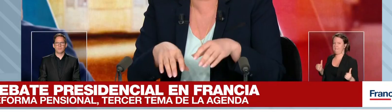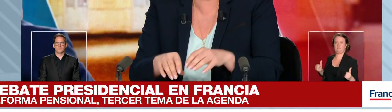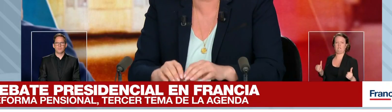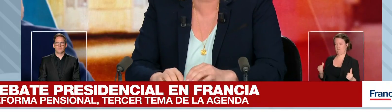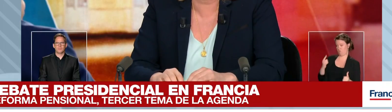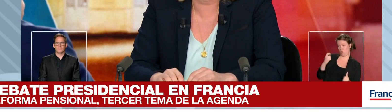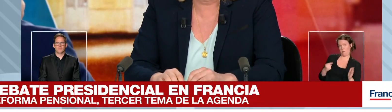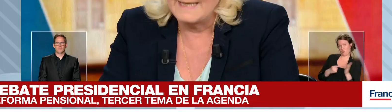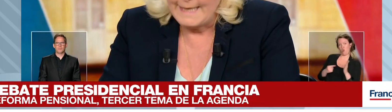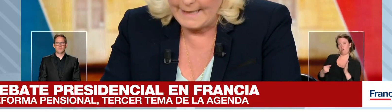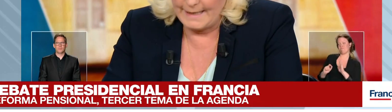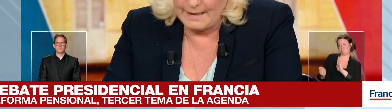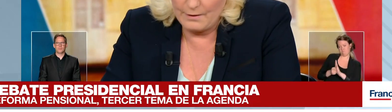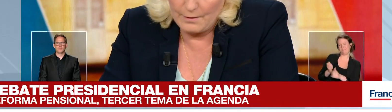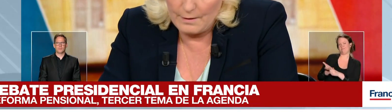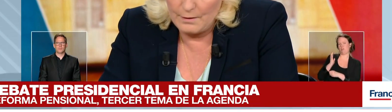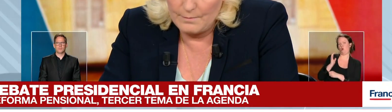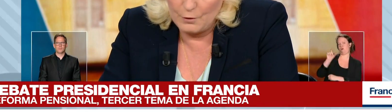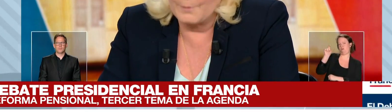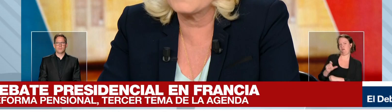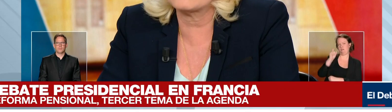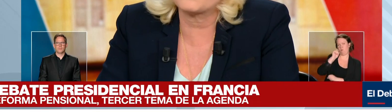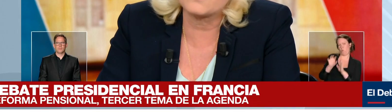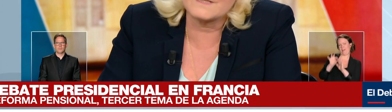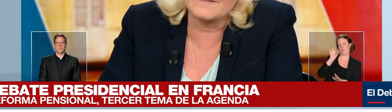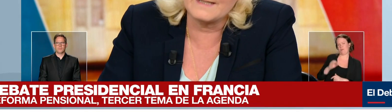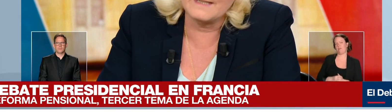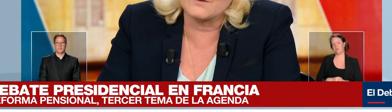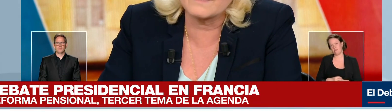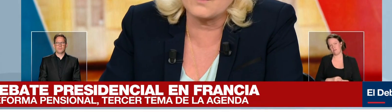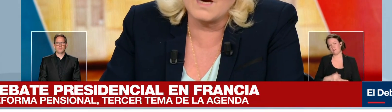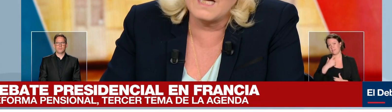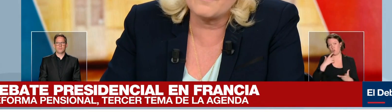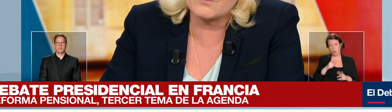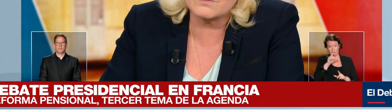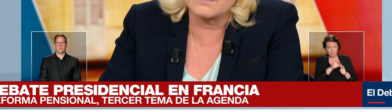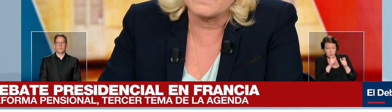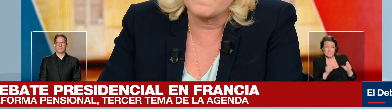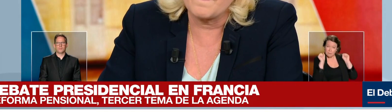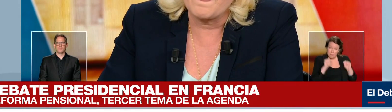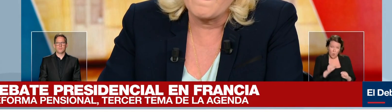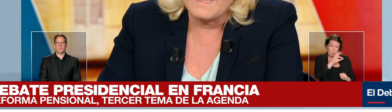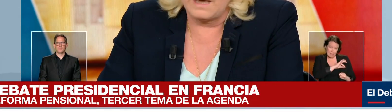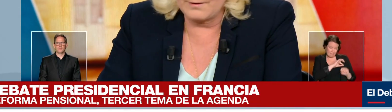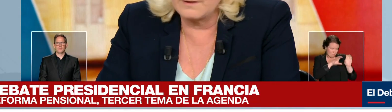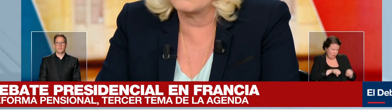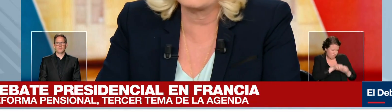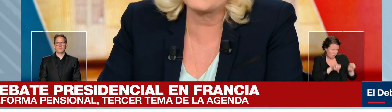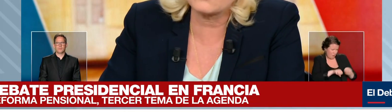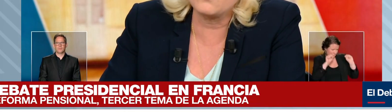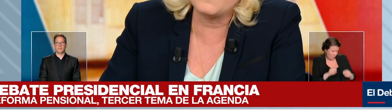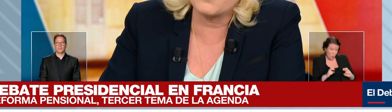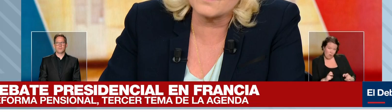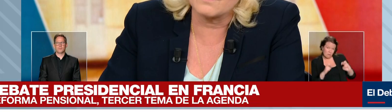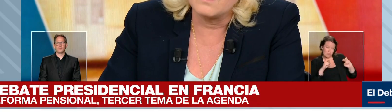Macron, se disminuyen después de su elección terriblemente y el aumento de la productividad es de